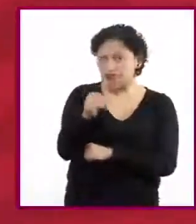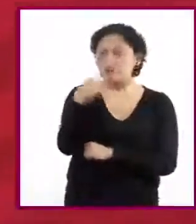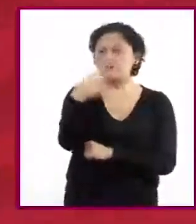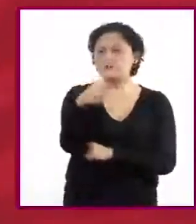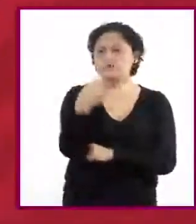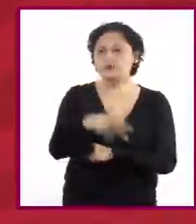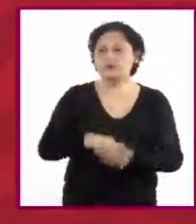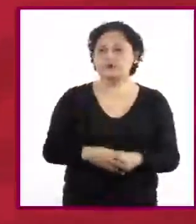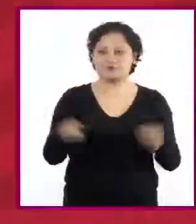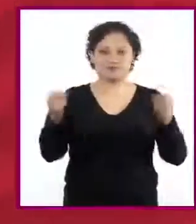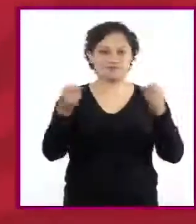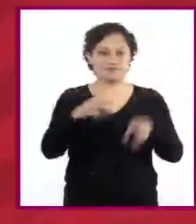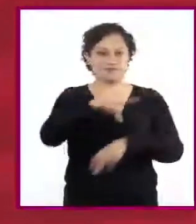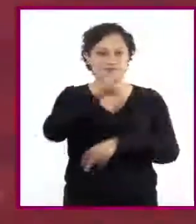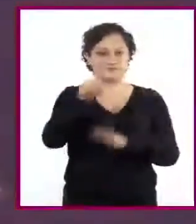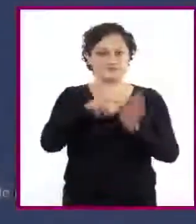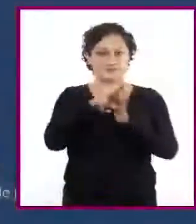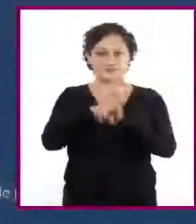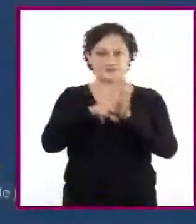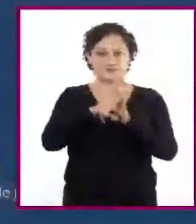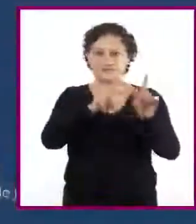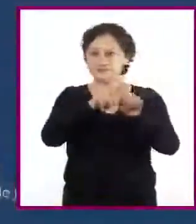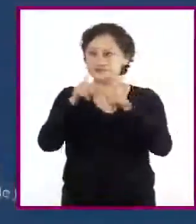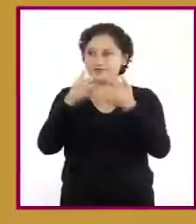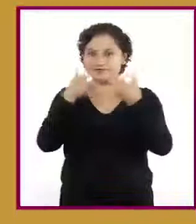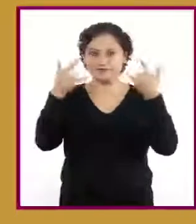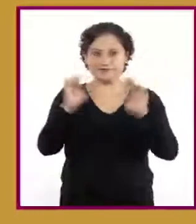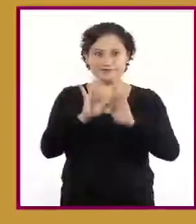de Toda historia tiene una forma.